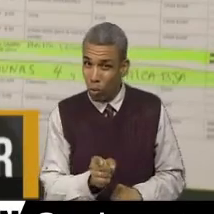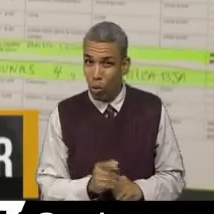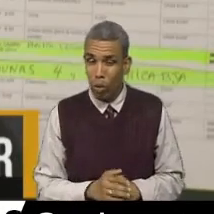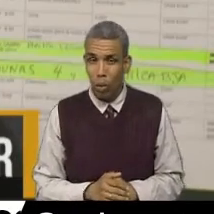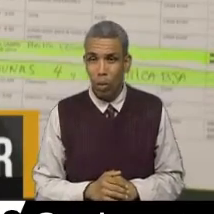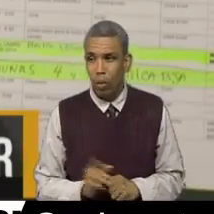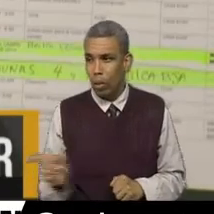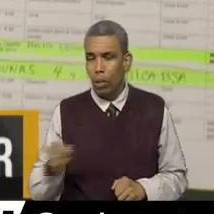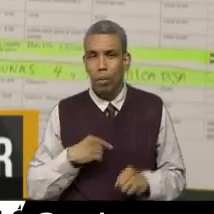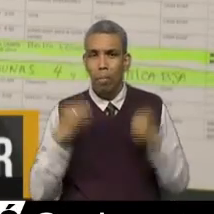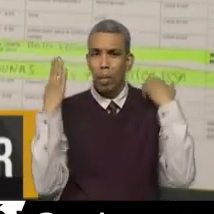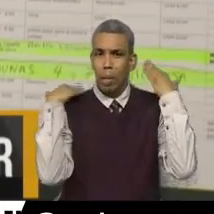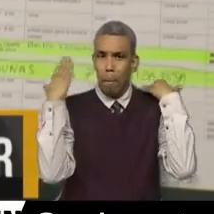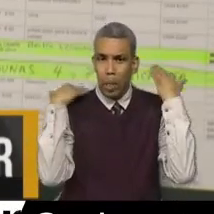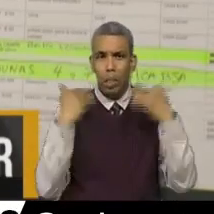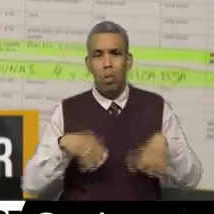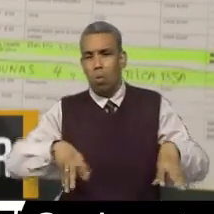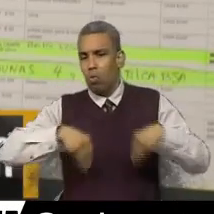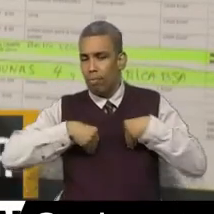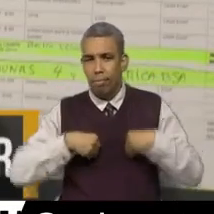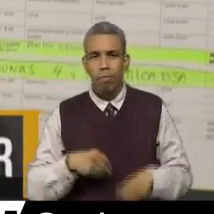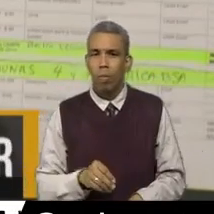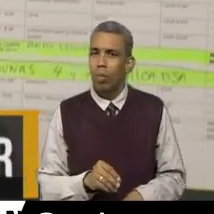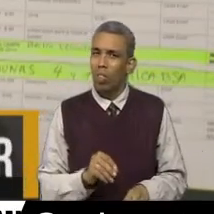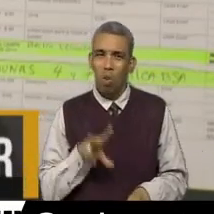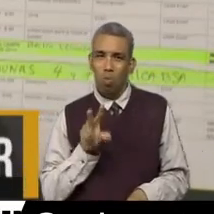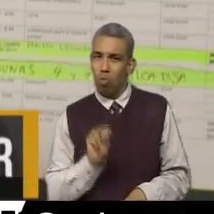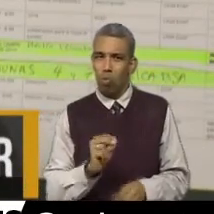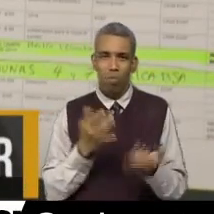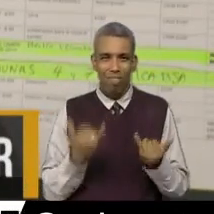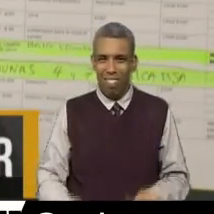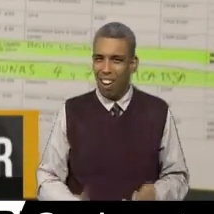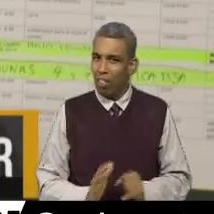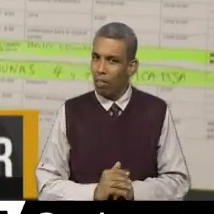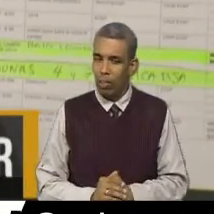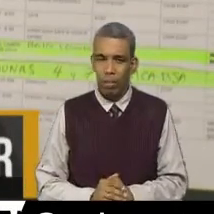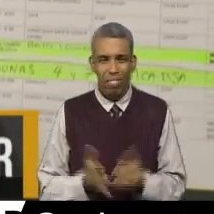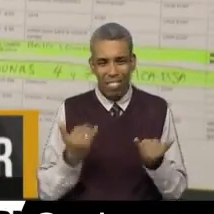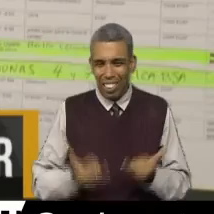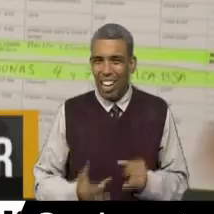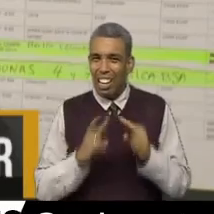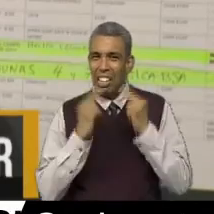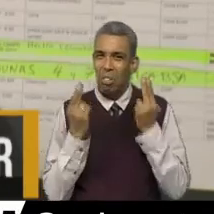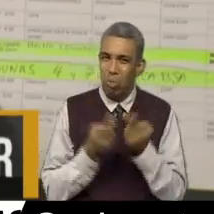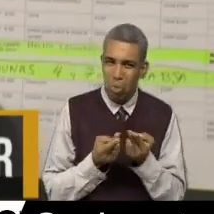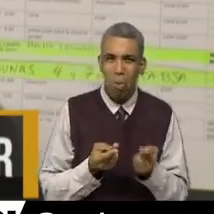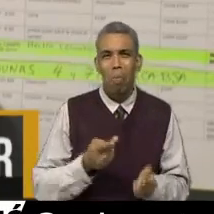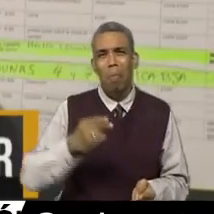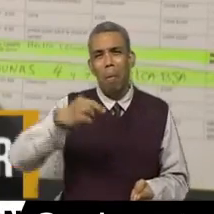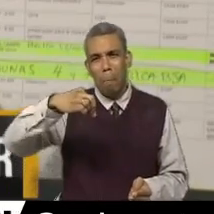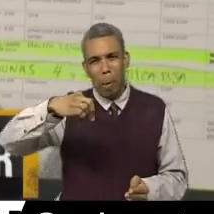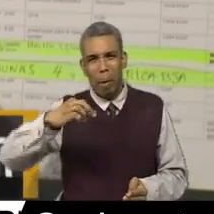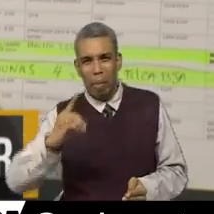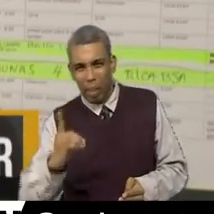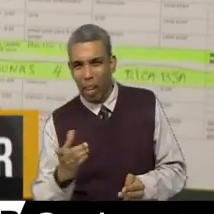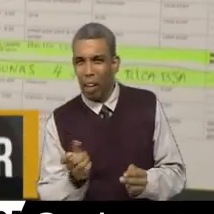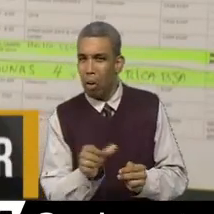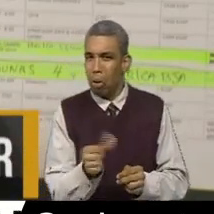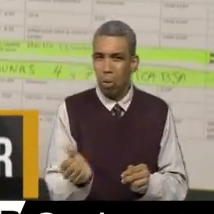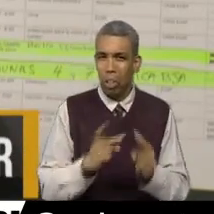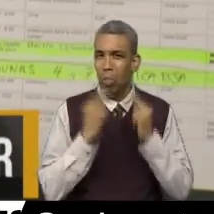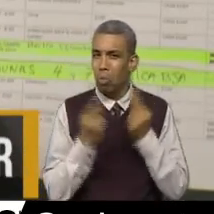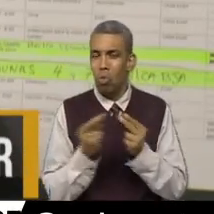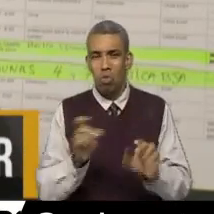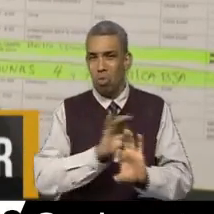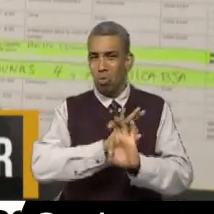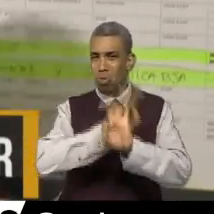más reuniones que tengan que ver con el acuerdo, ya suspende cualquier reunión del PD, del PENIS, no lo vamos a seguir aceptando más reuniones